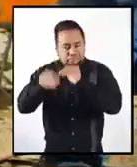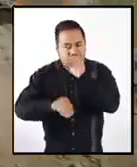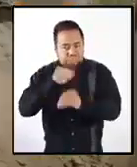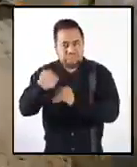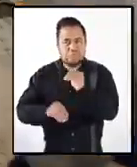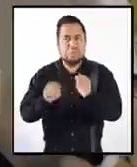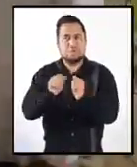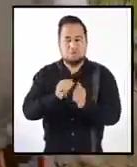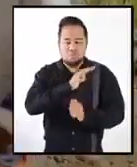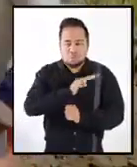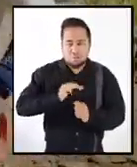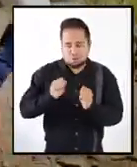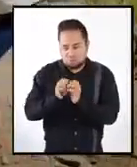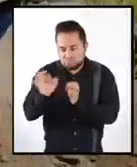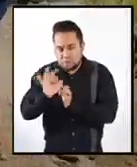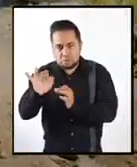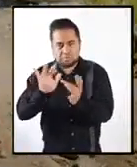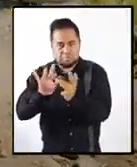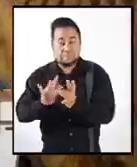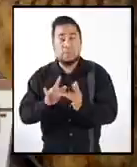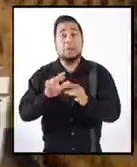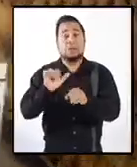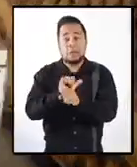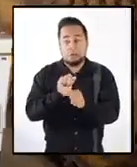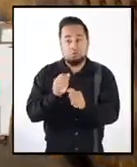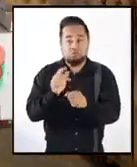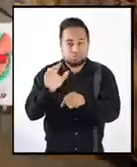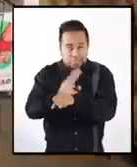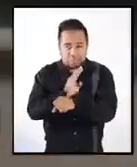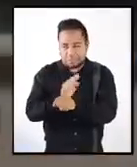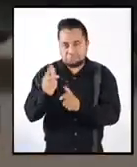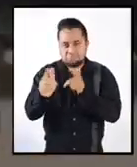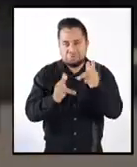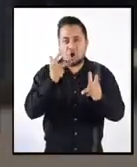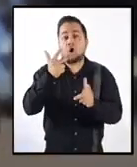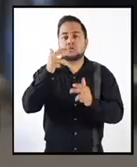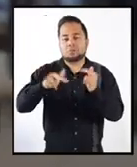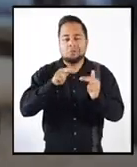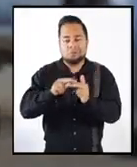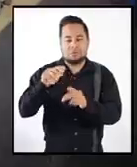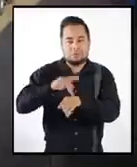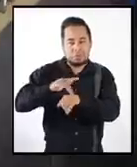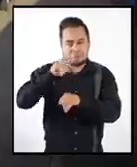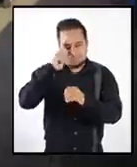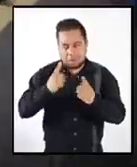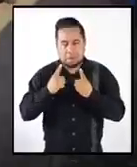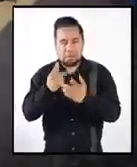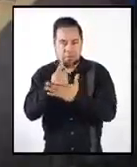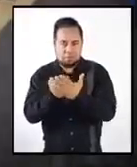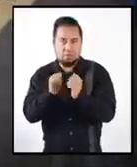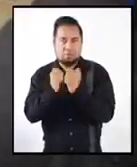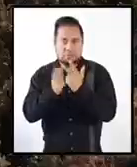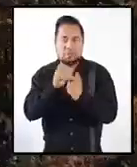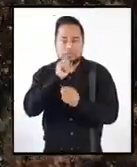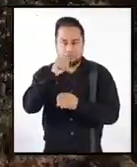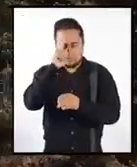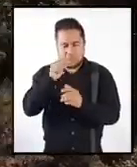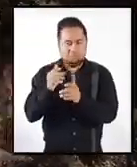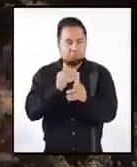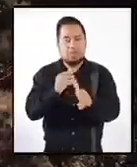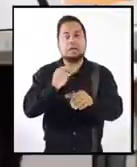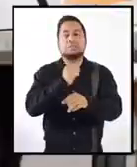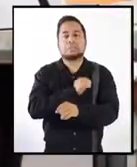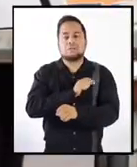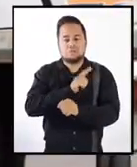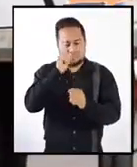artesanales que conectan las agencias con sus cabeceras las caravanas bienestar recorren las ocho regiones para llevar programas sociales y las